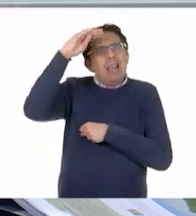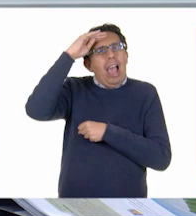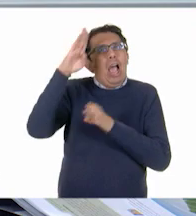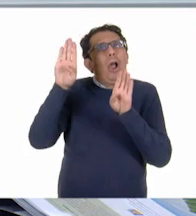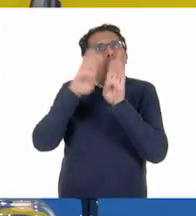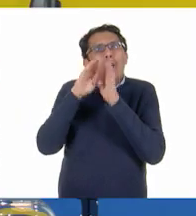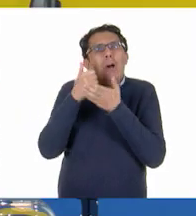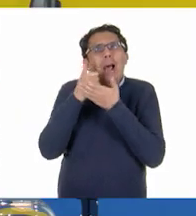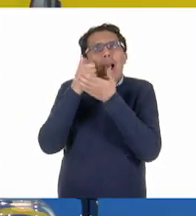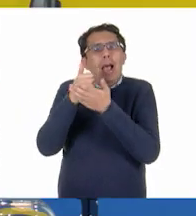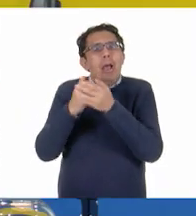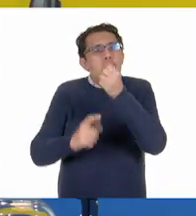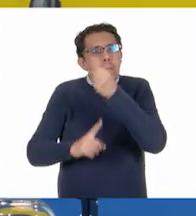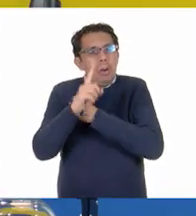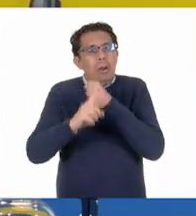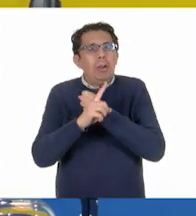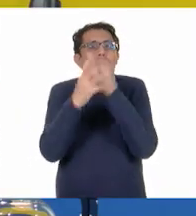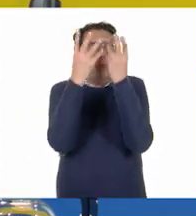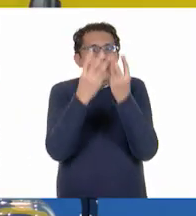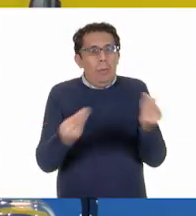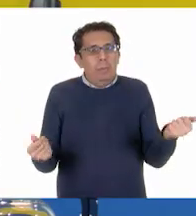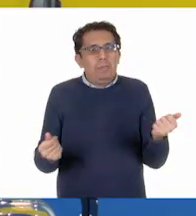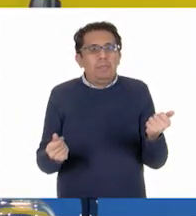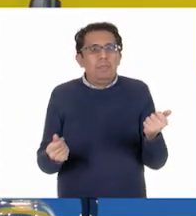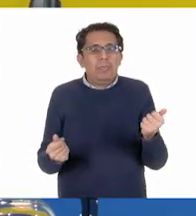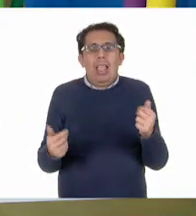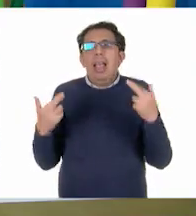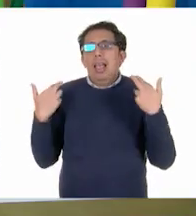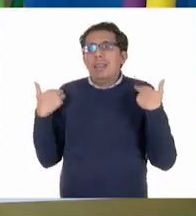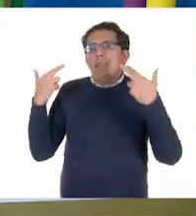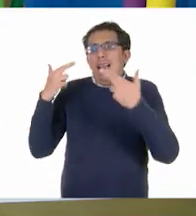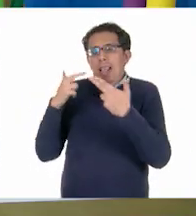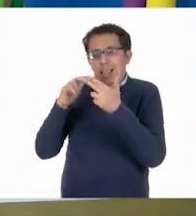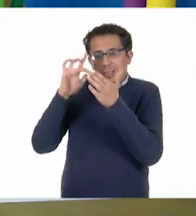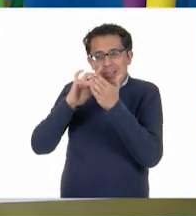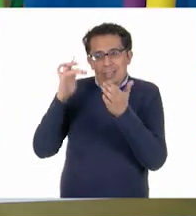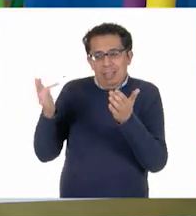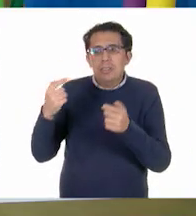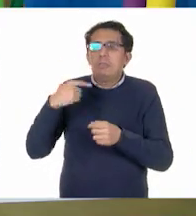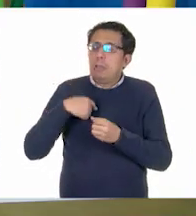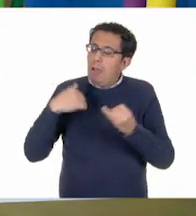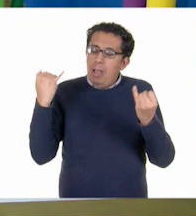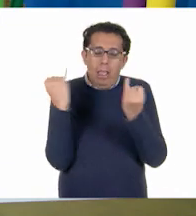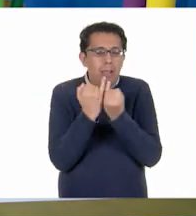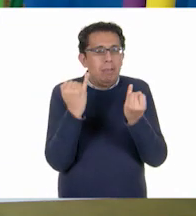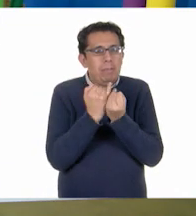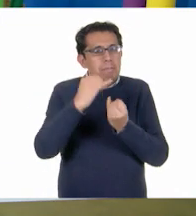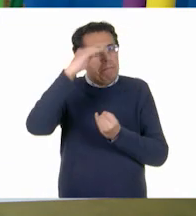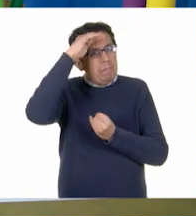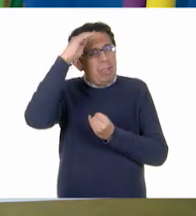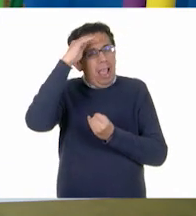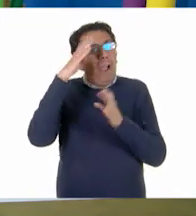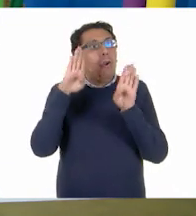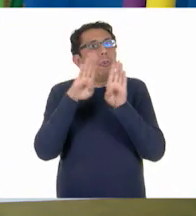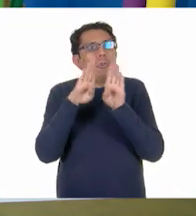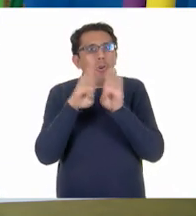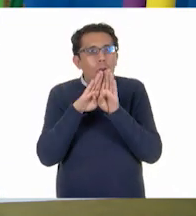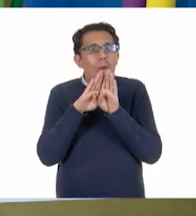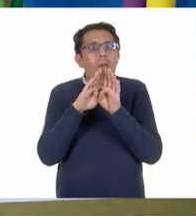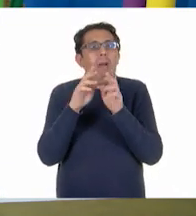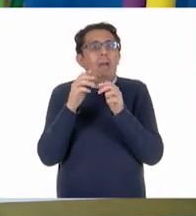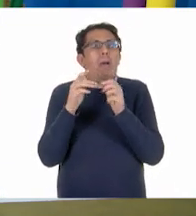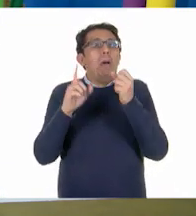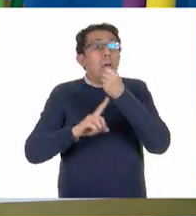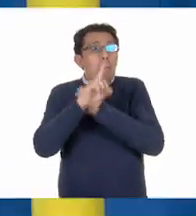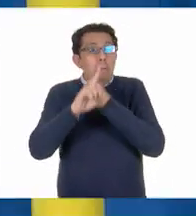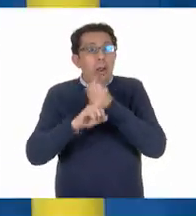problema. Pues Gaby, muchísimas gracias y yo también iré pensando en qué podemos hacer para reducir el efecto invernadero,